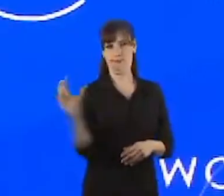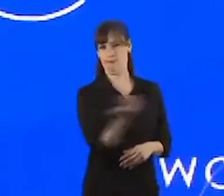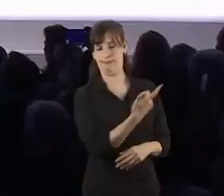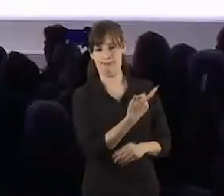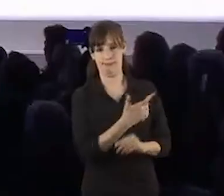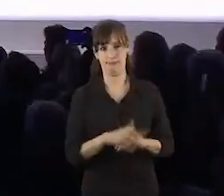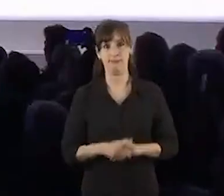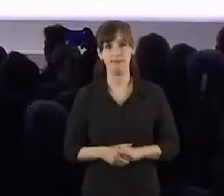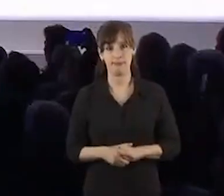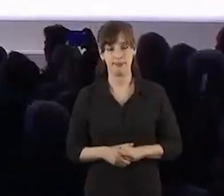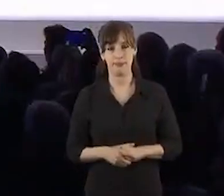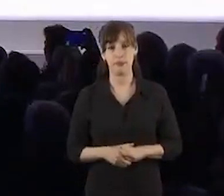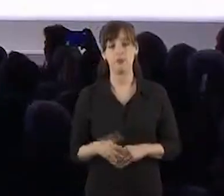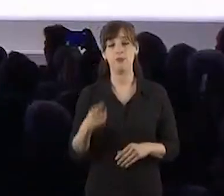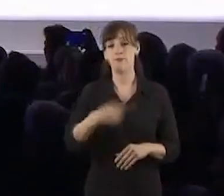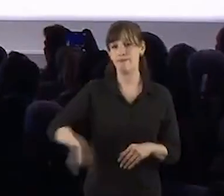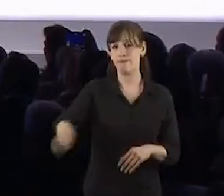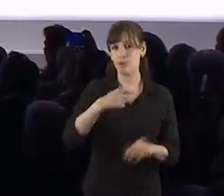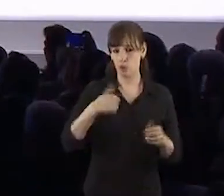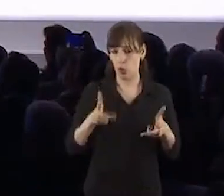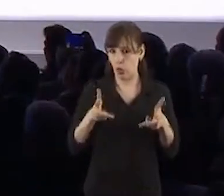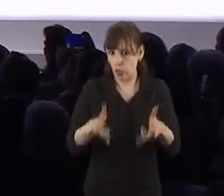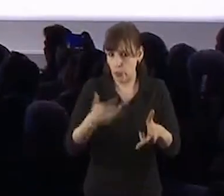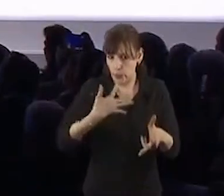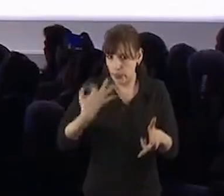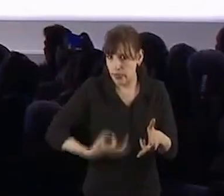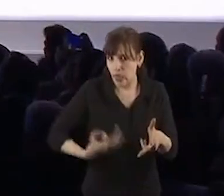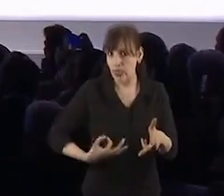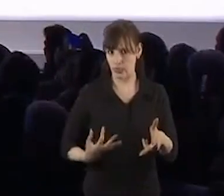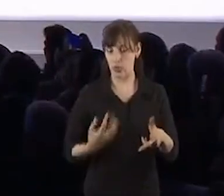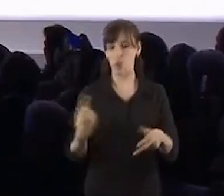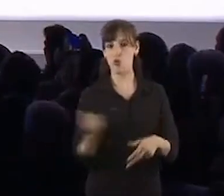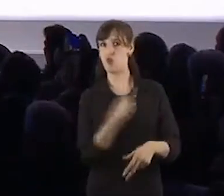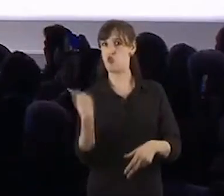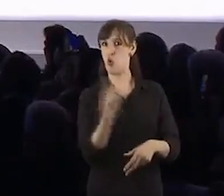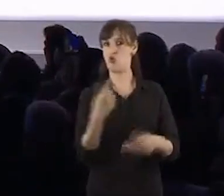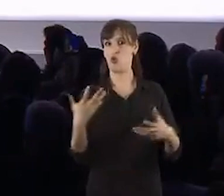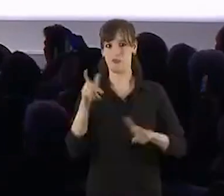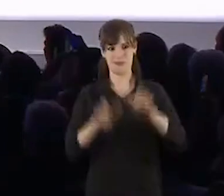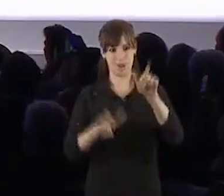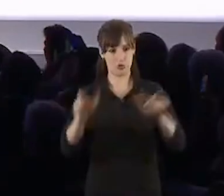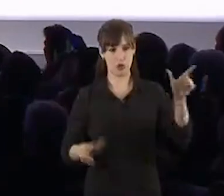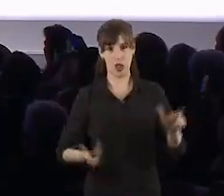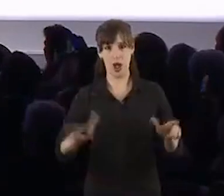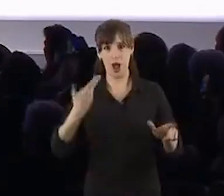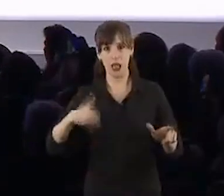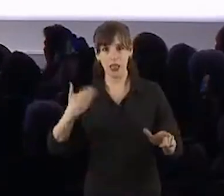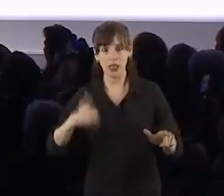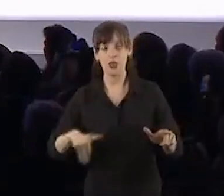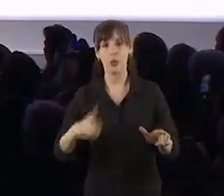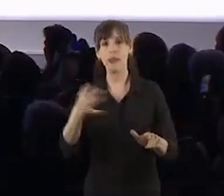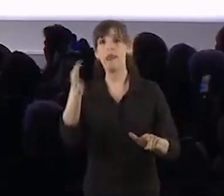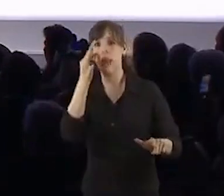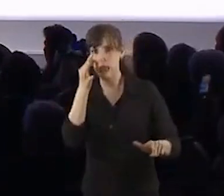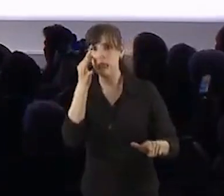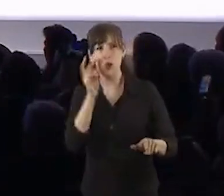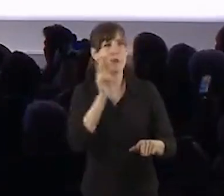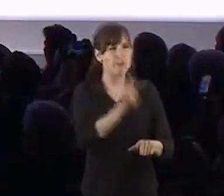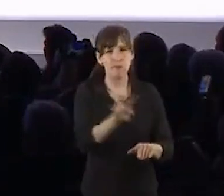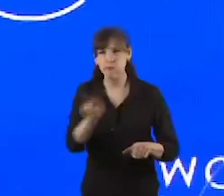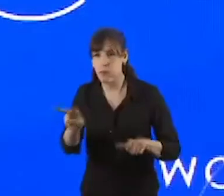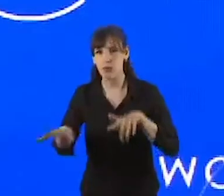causa. Créanme, nadie mejor que nosotros los argentinos para dar testimonios de estas dos cuestiones.